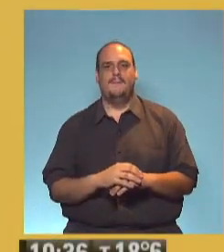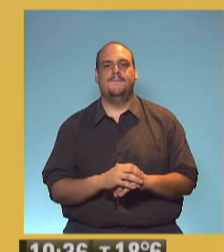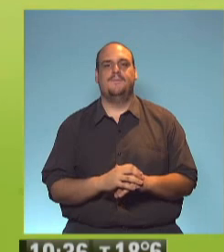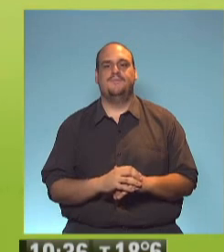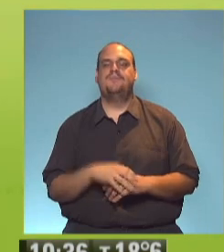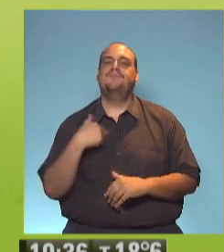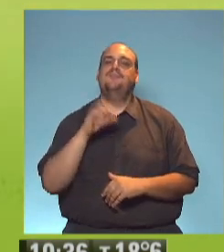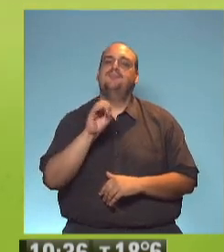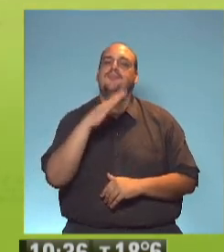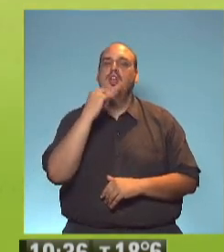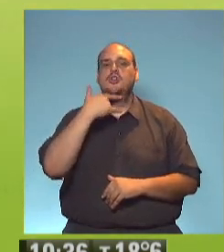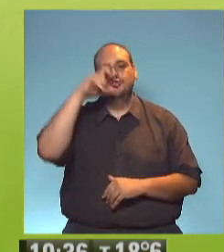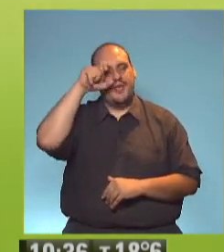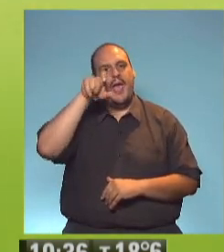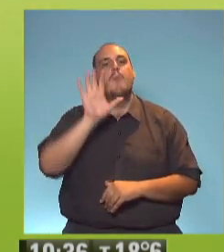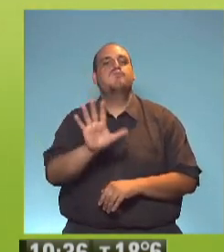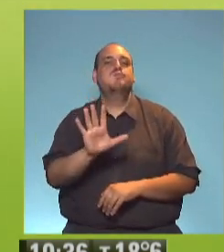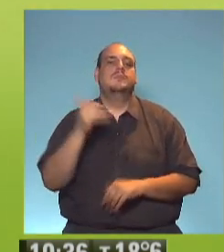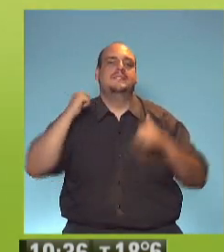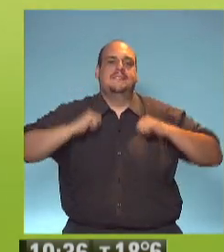Me llamo José, pero me dicen Samba.